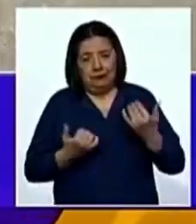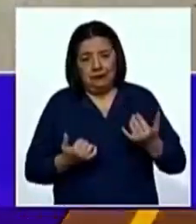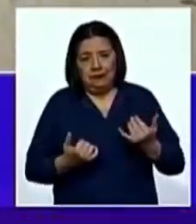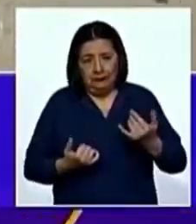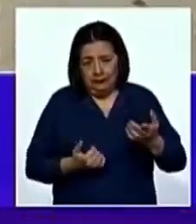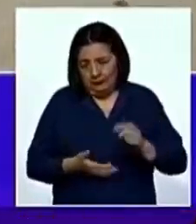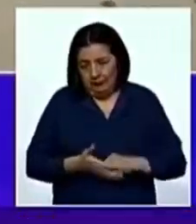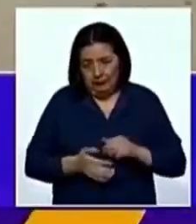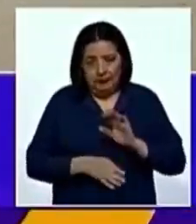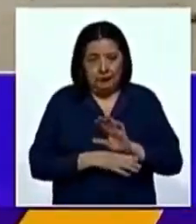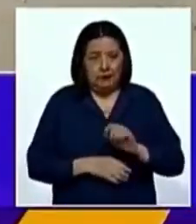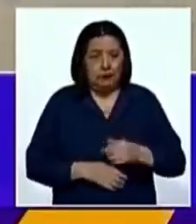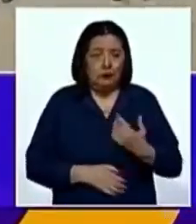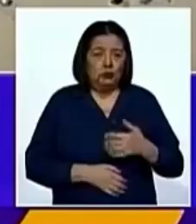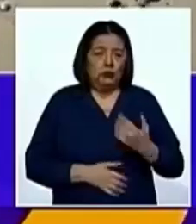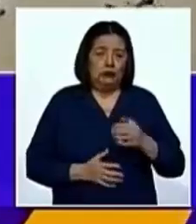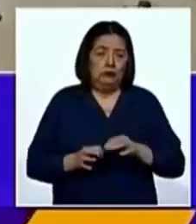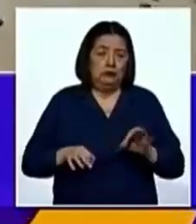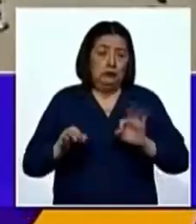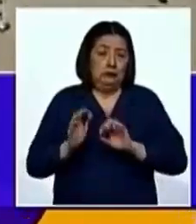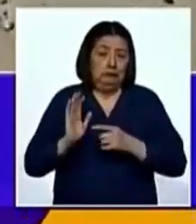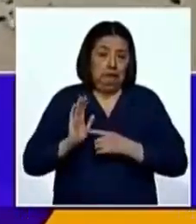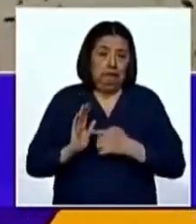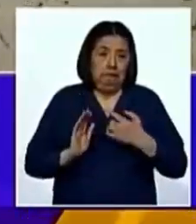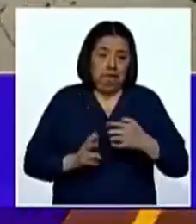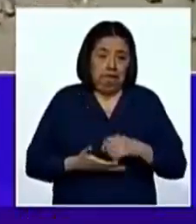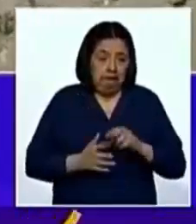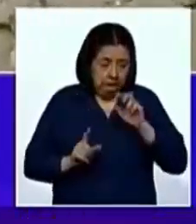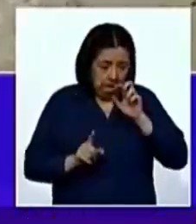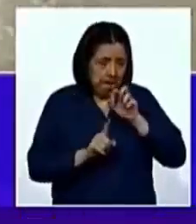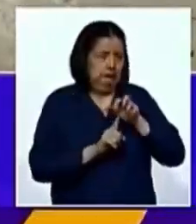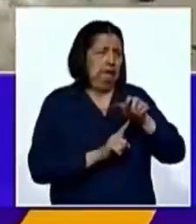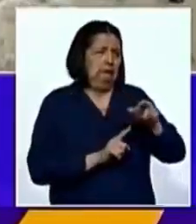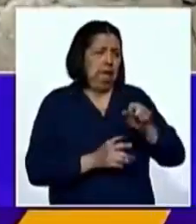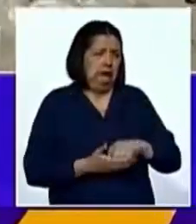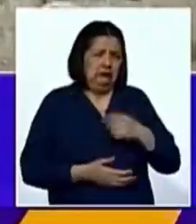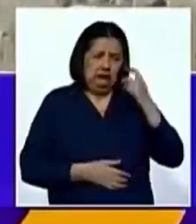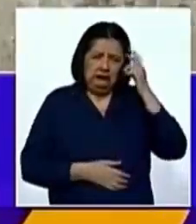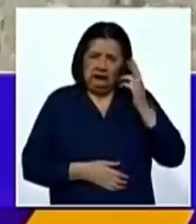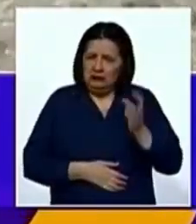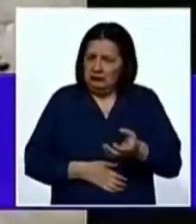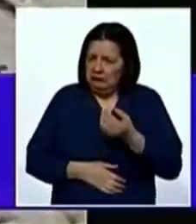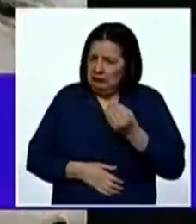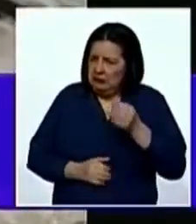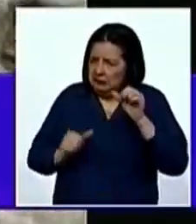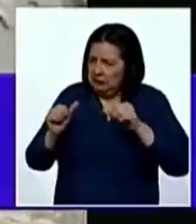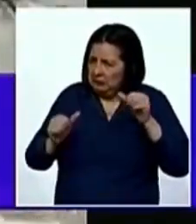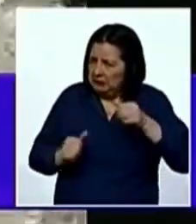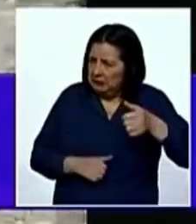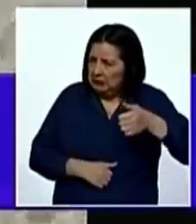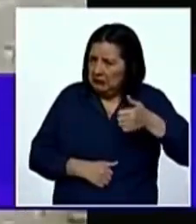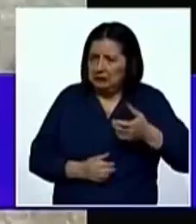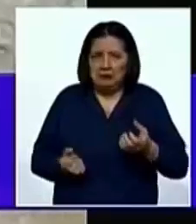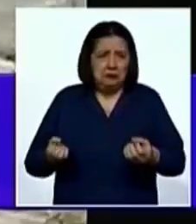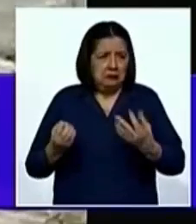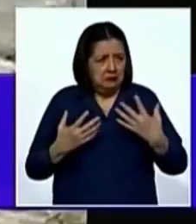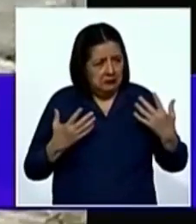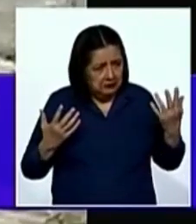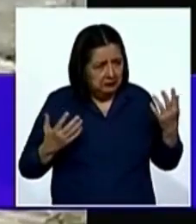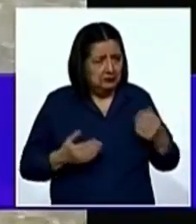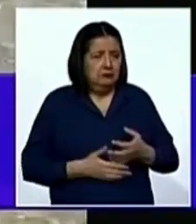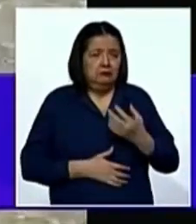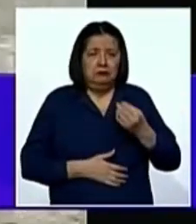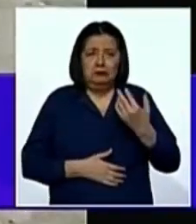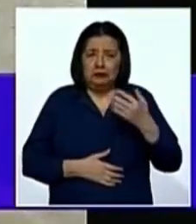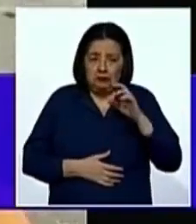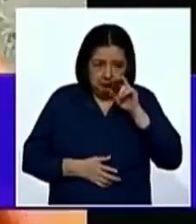esto a esta hora de la tarde. Qué importante lo que nos has mostrado porque visibiliza la razón por la que dudamos de las autoridades cuando nos dicen algo,